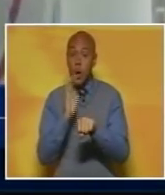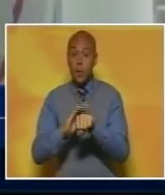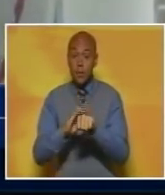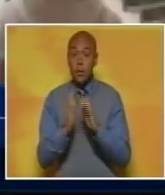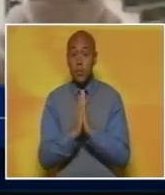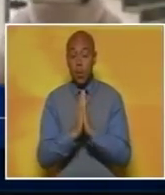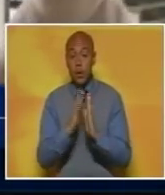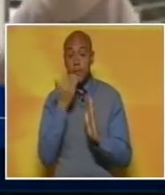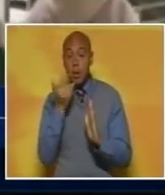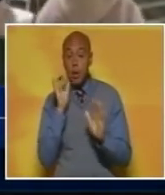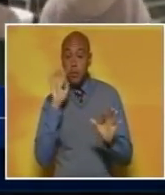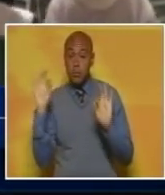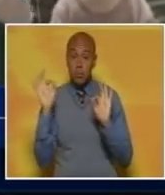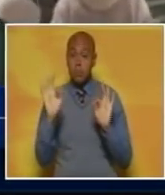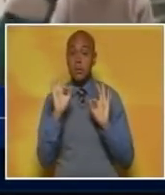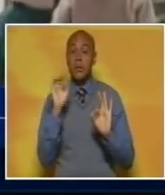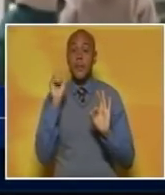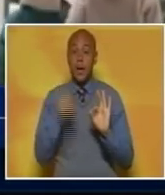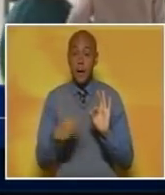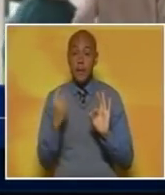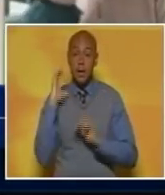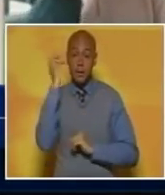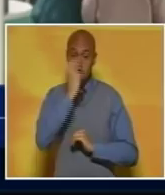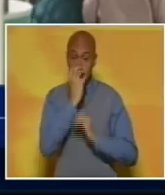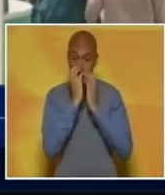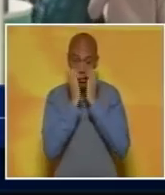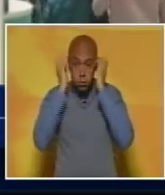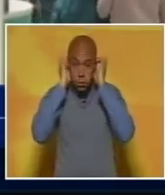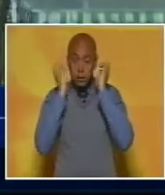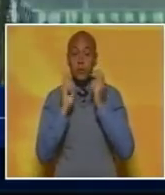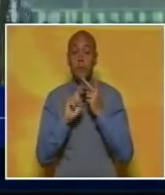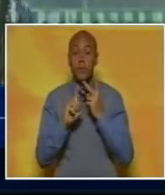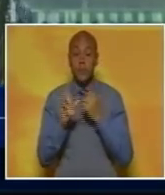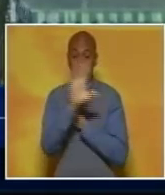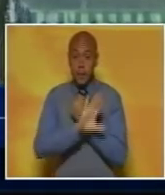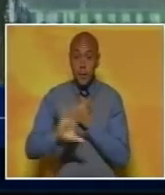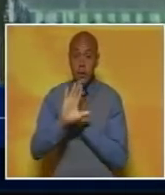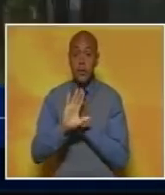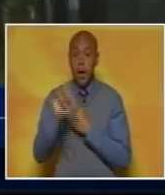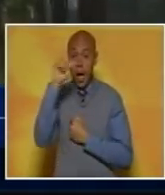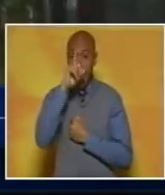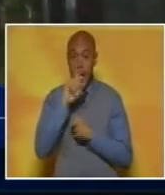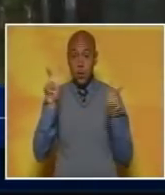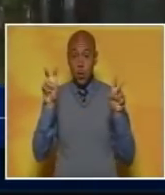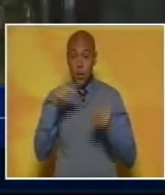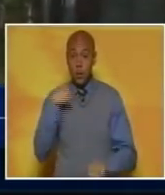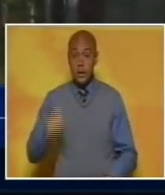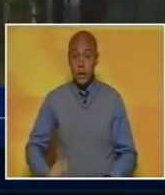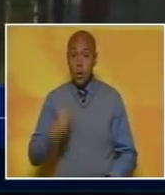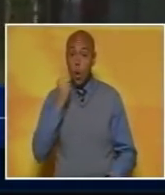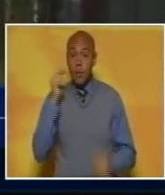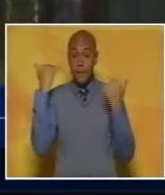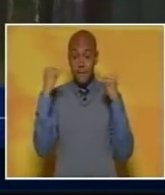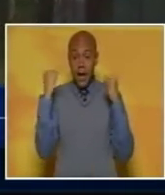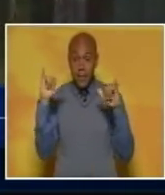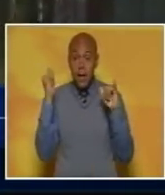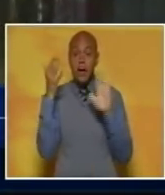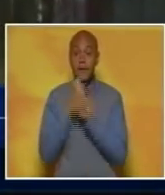de prevención y uso de mascarillas. Asimismo, en vísperas del Año Nuevo chino, el Ejecutivo puso